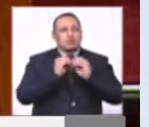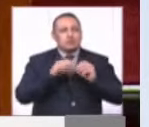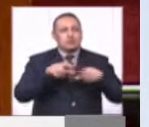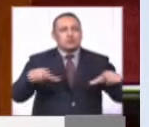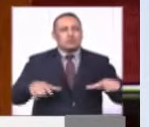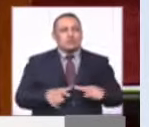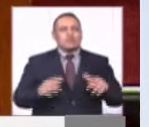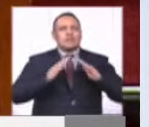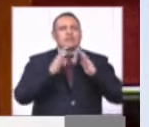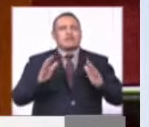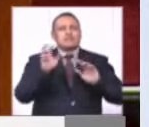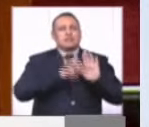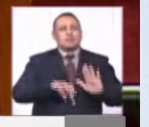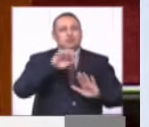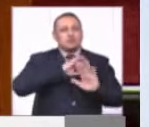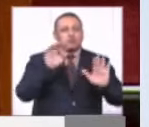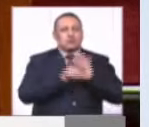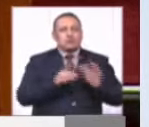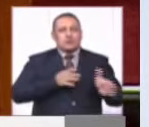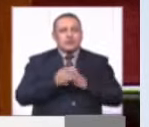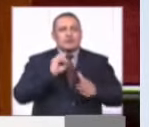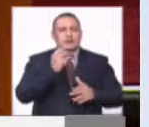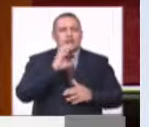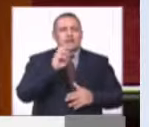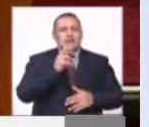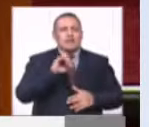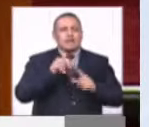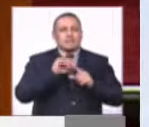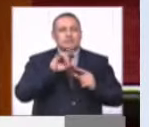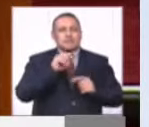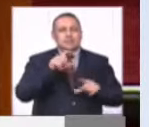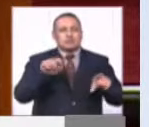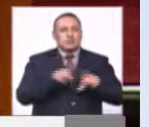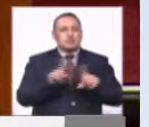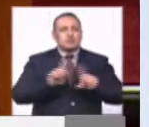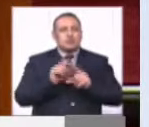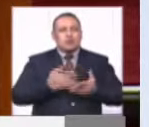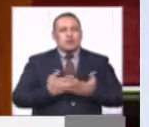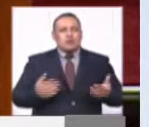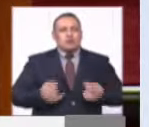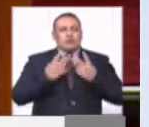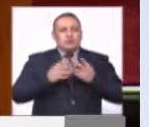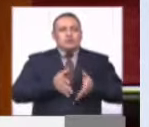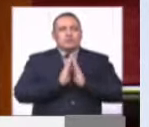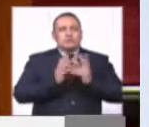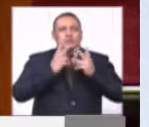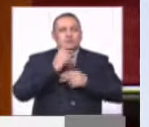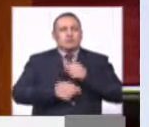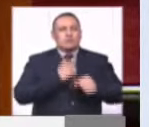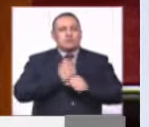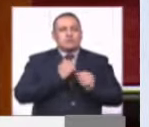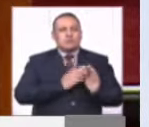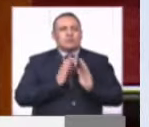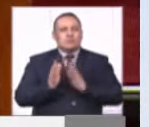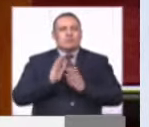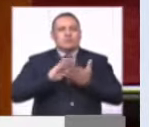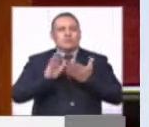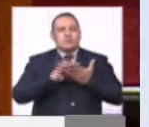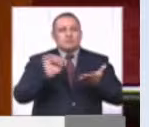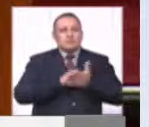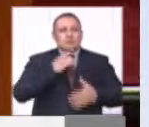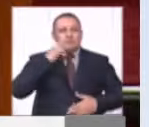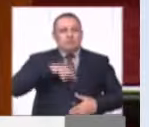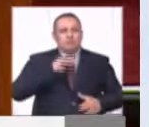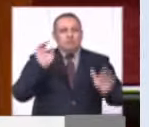predios del proyecto Puente Carrasquillo, es decir, no habría recursos para convocar este año el proceso de licitación que requiere